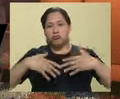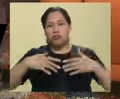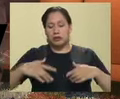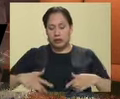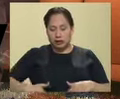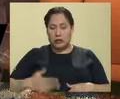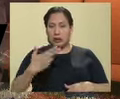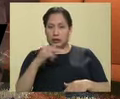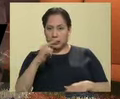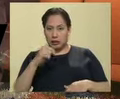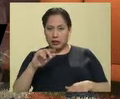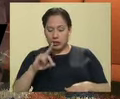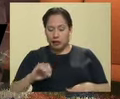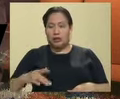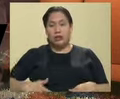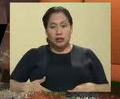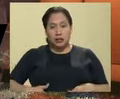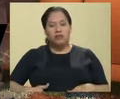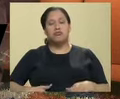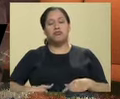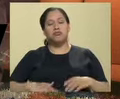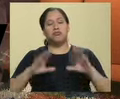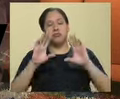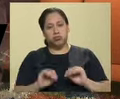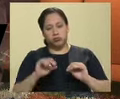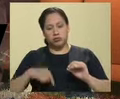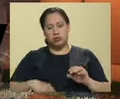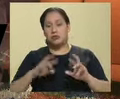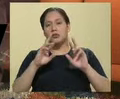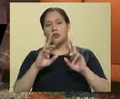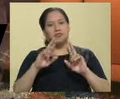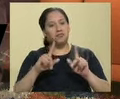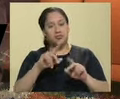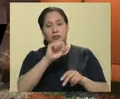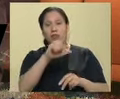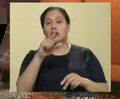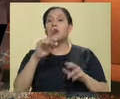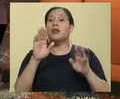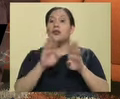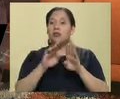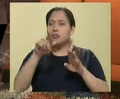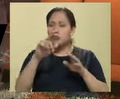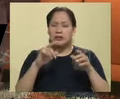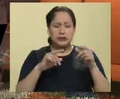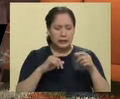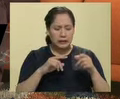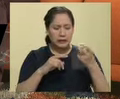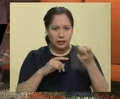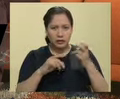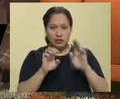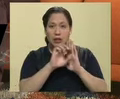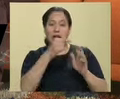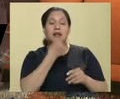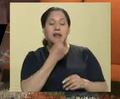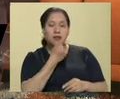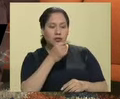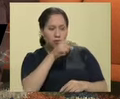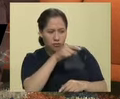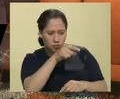hígado te se deja, te, así es. Y esto se ha visto la asociación cuando das a los